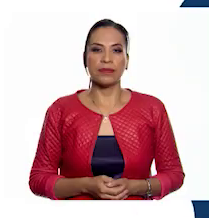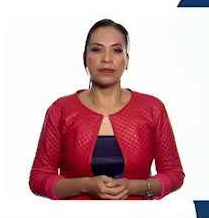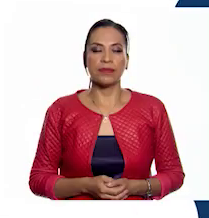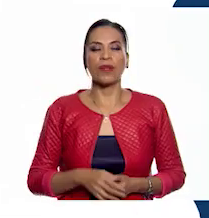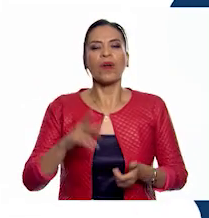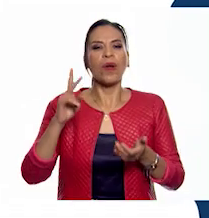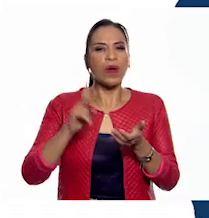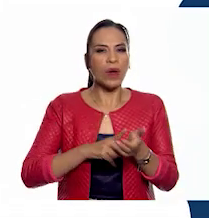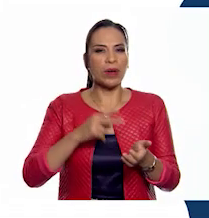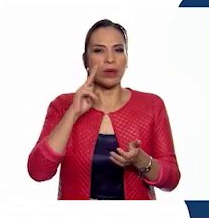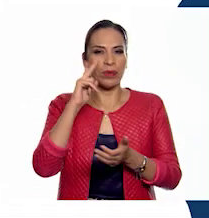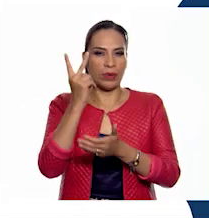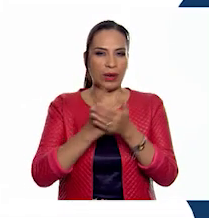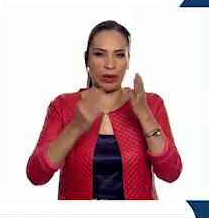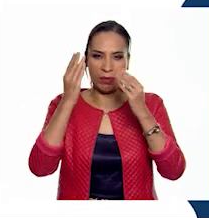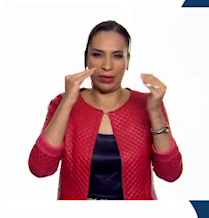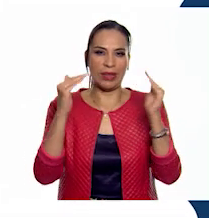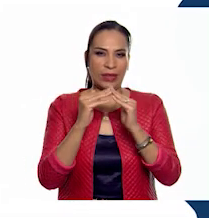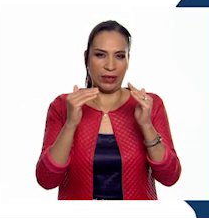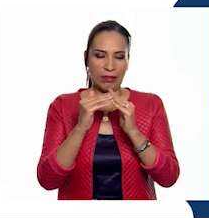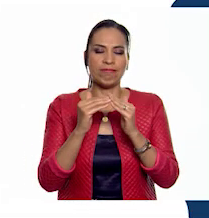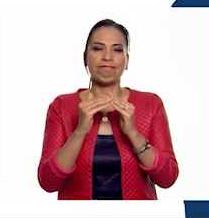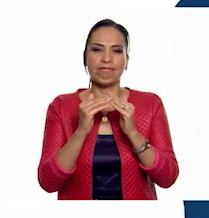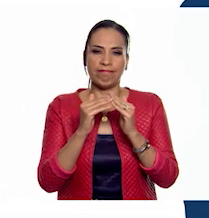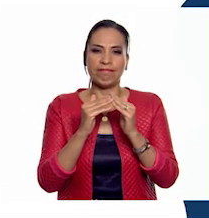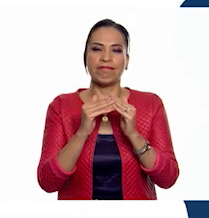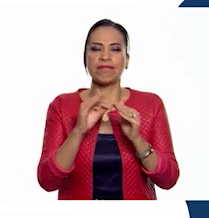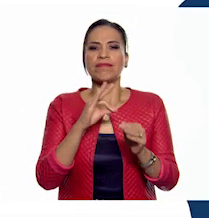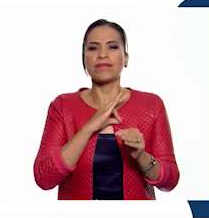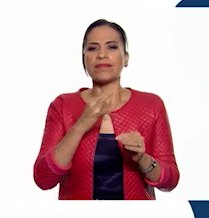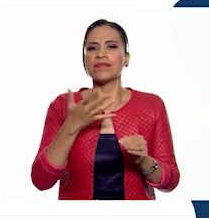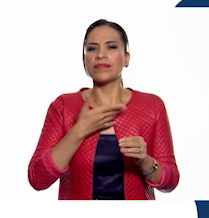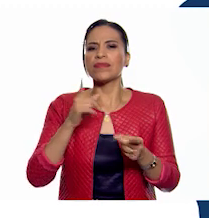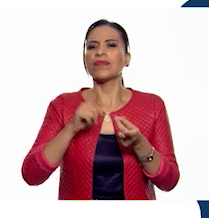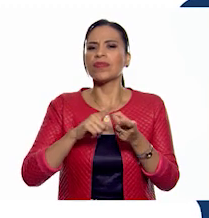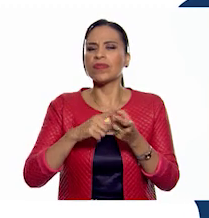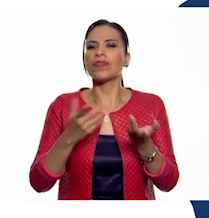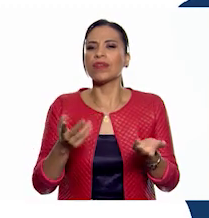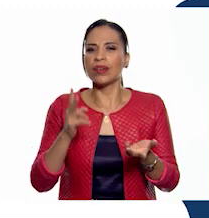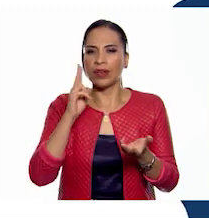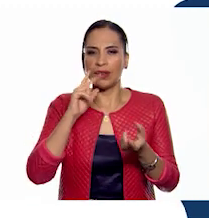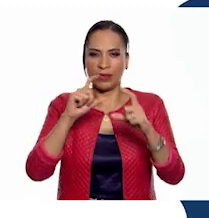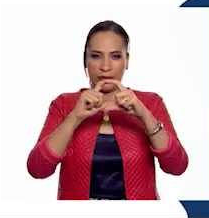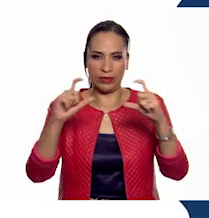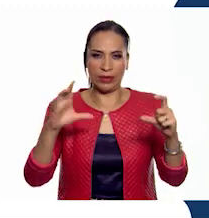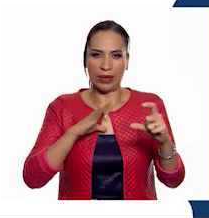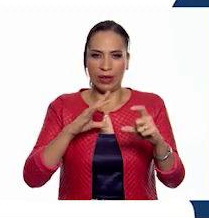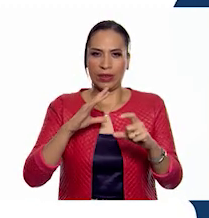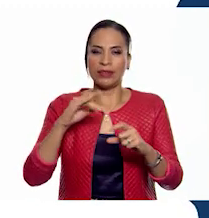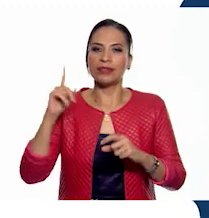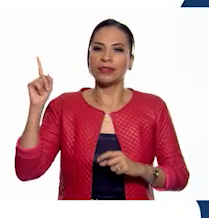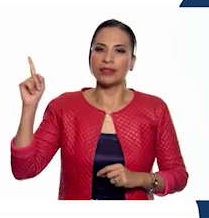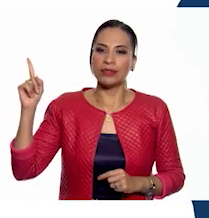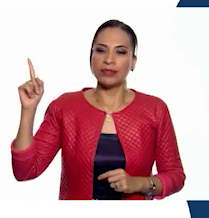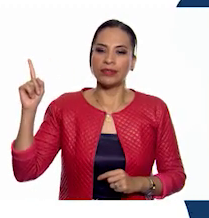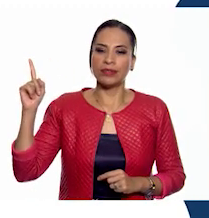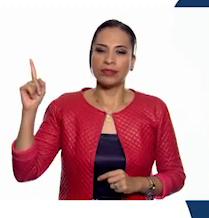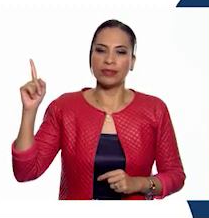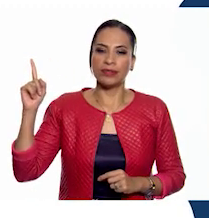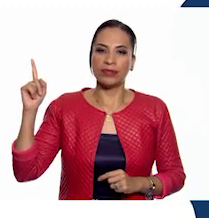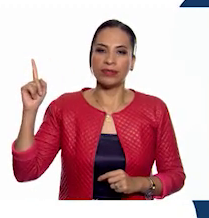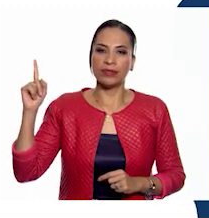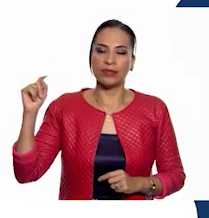Si quieres volver a ver los programas de Aprende en Casa, los puedes encontrar en la siguiente liga. aprendeencasa